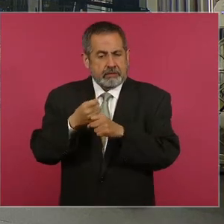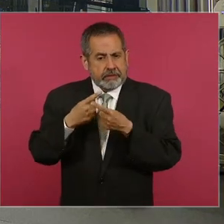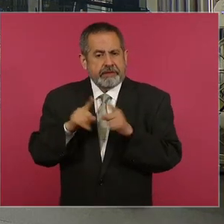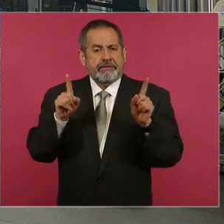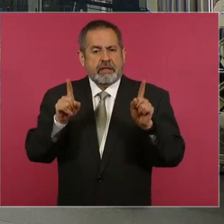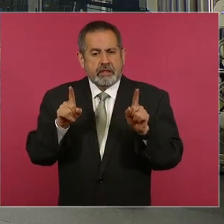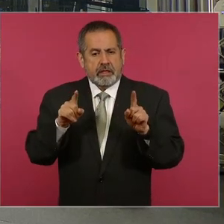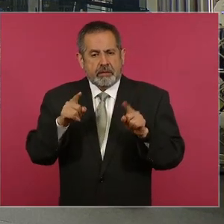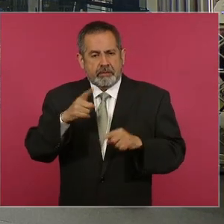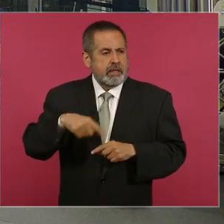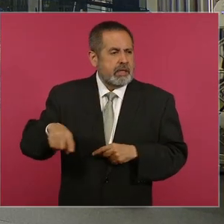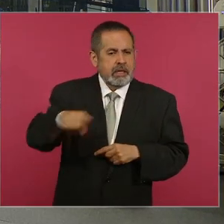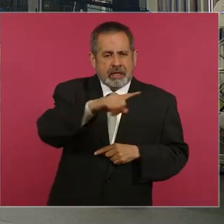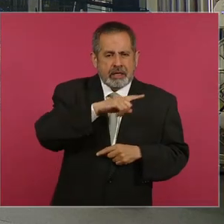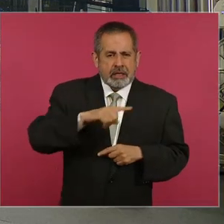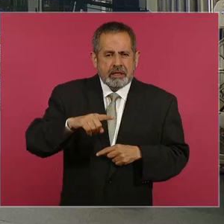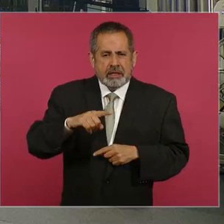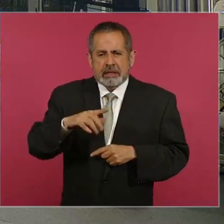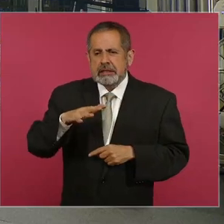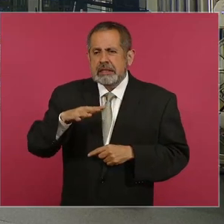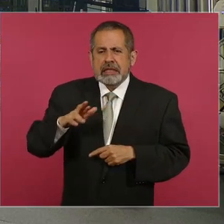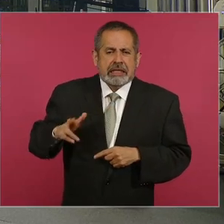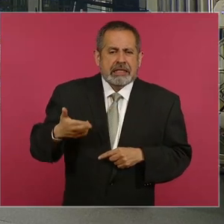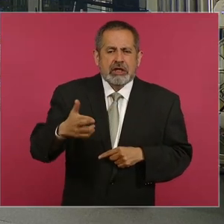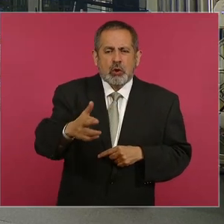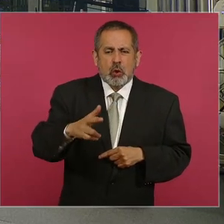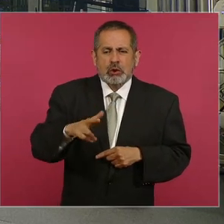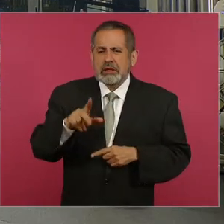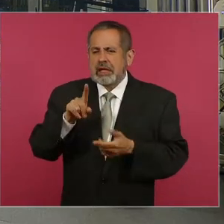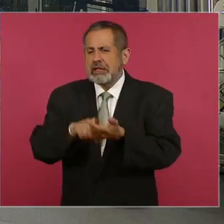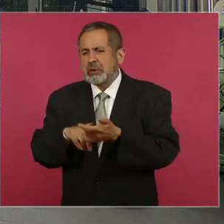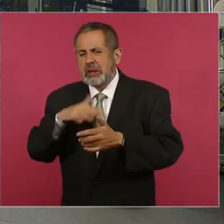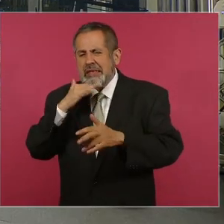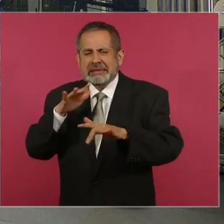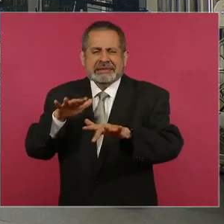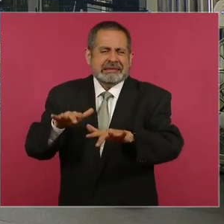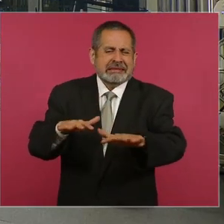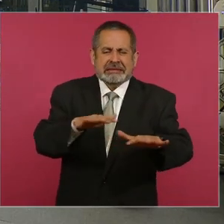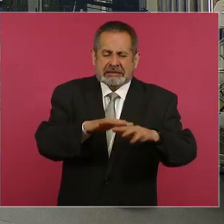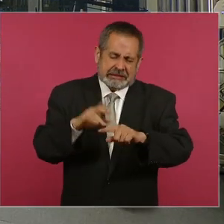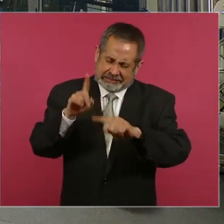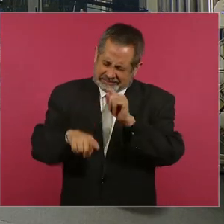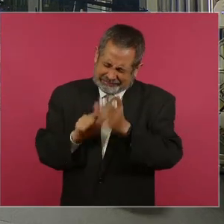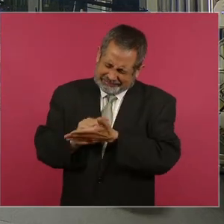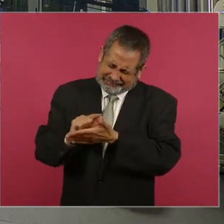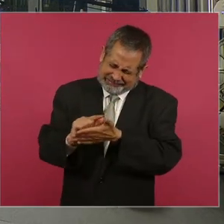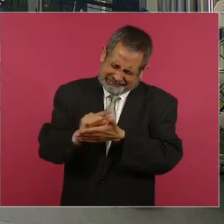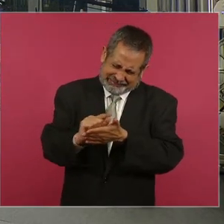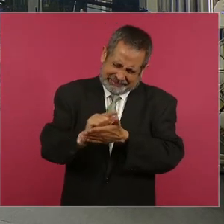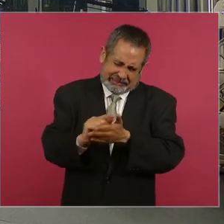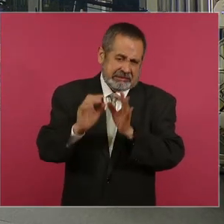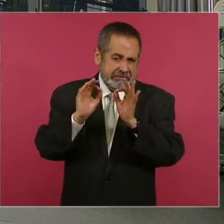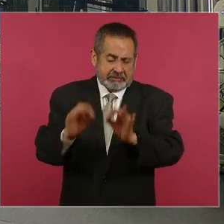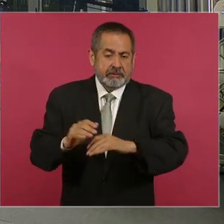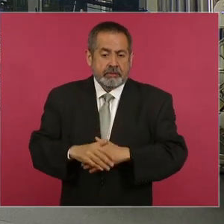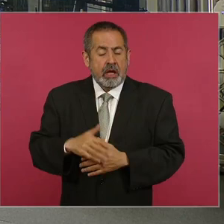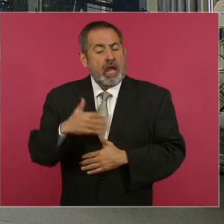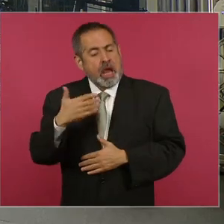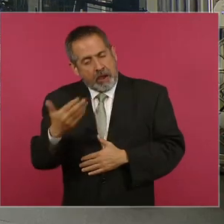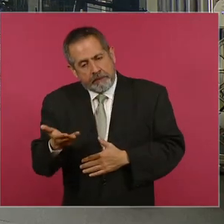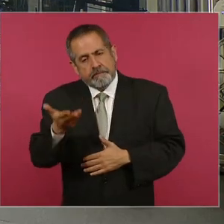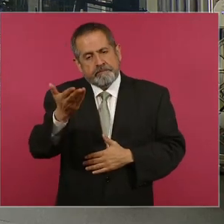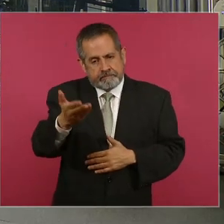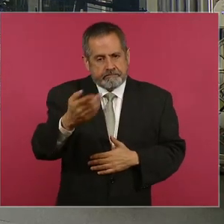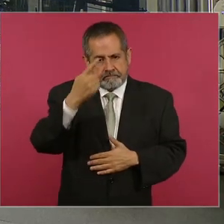luchar contra la contaminación de las aguas de muchos ríos y lagos de nuestro país. En esta ocasión le traigo